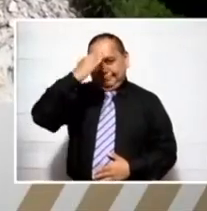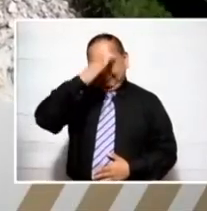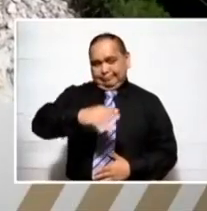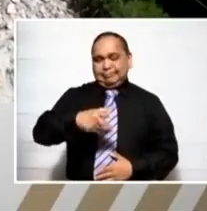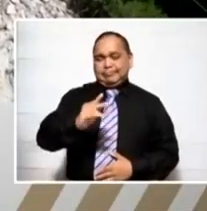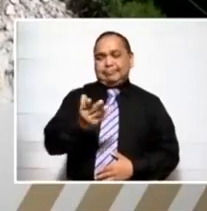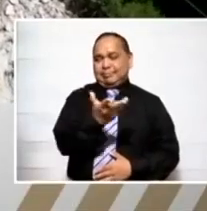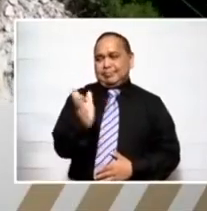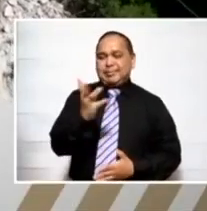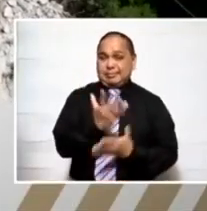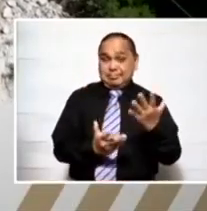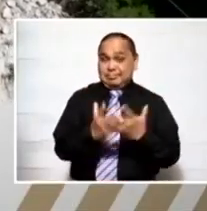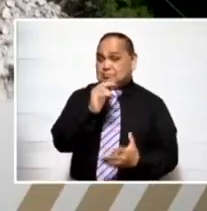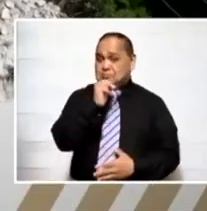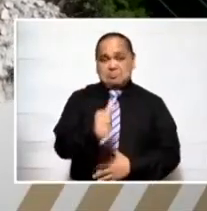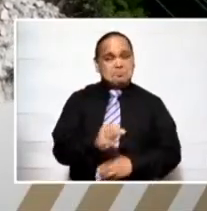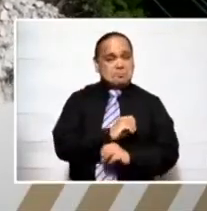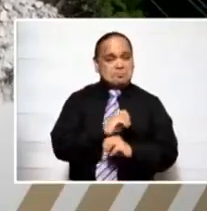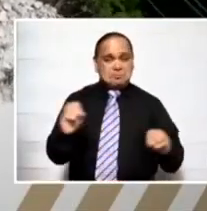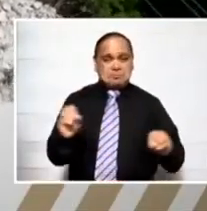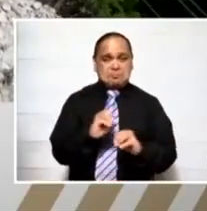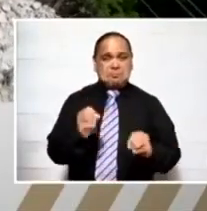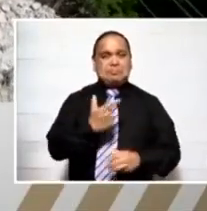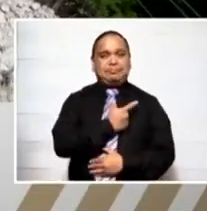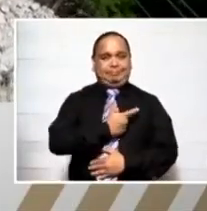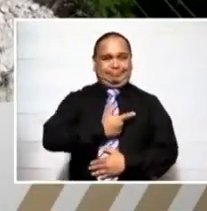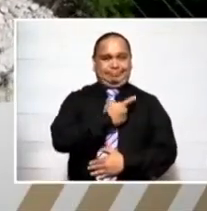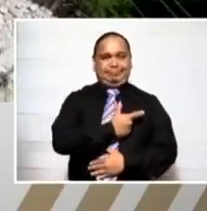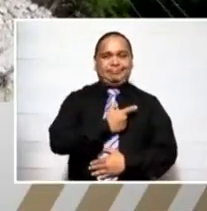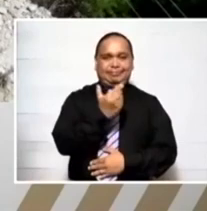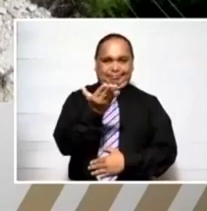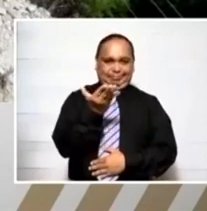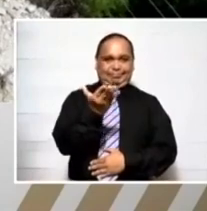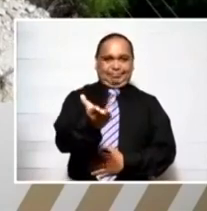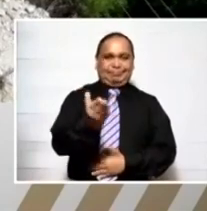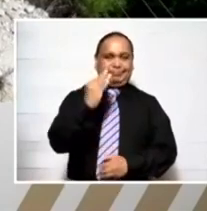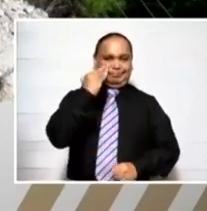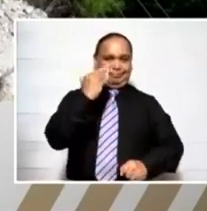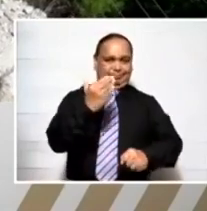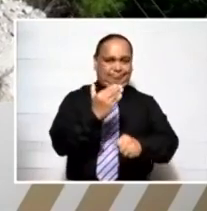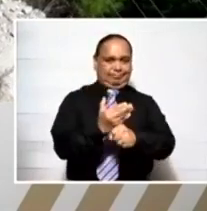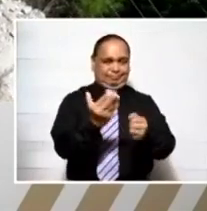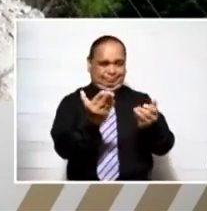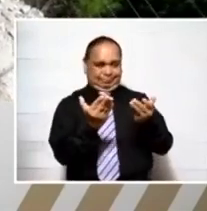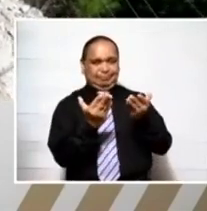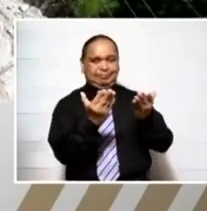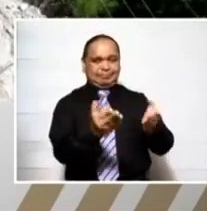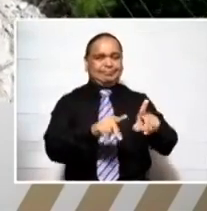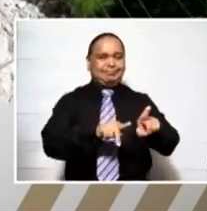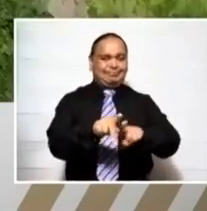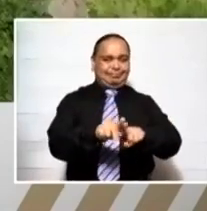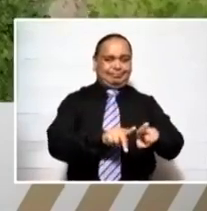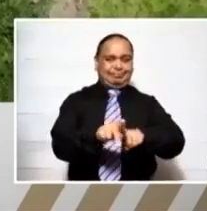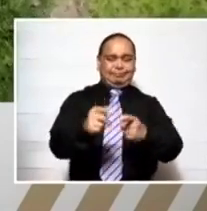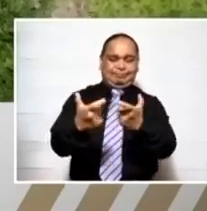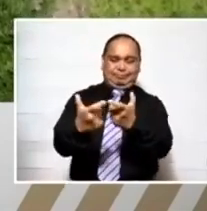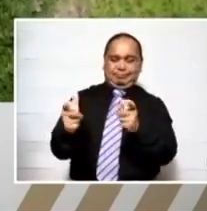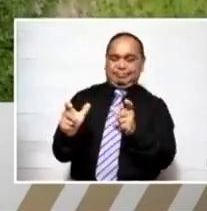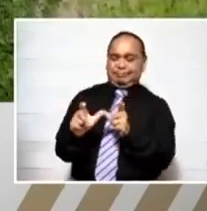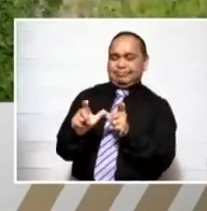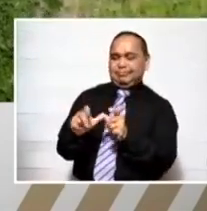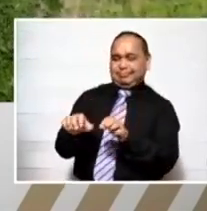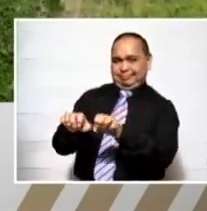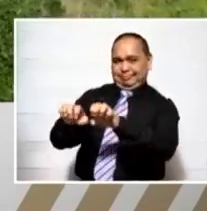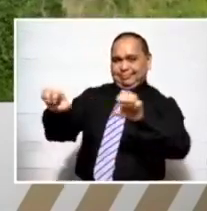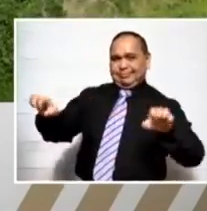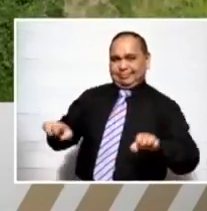de morenistas y fajos de billetes. Tras ser exhibidos en un programa de televisión, el senador independiente Germán Martínez exigió a la